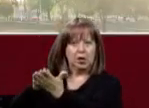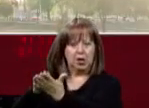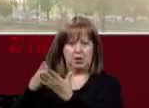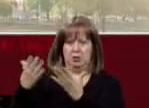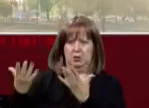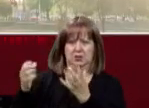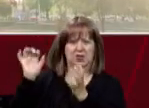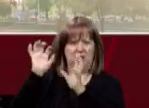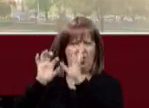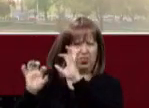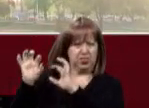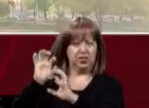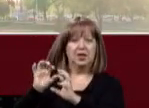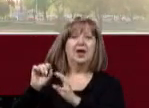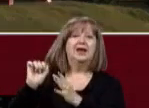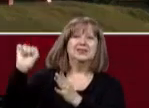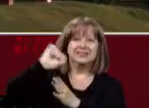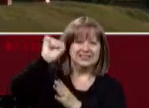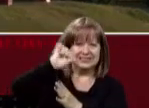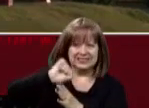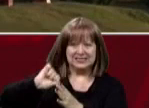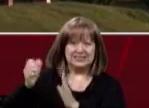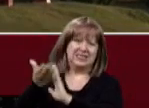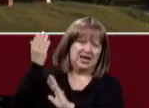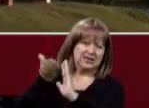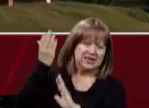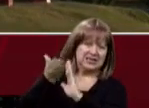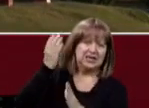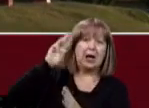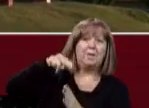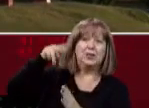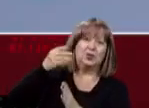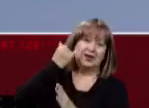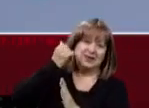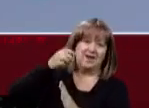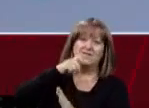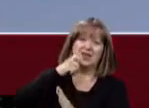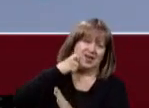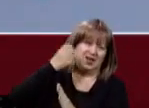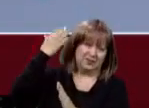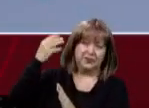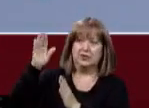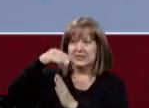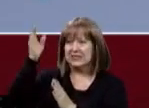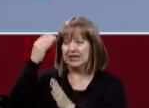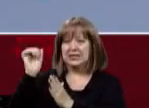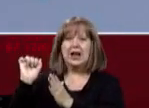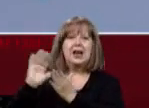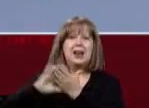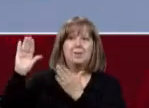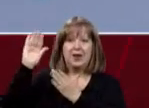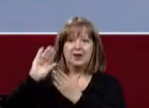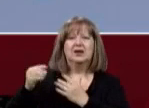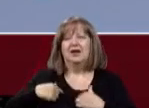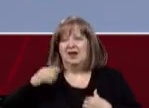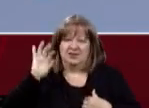restauraciones, donde lo que habría que hacer es quitar esa pintura existente y volverla a pintar. Bueno, uno